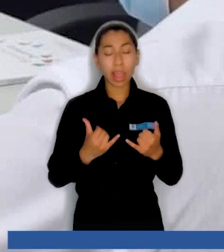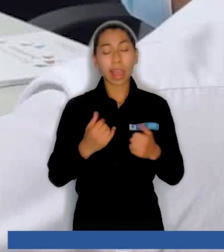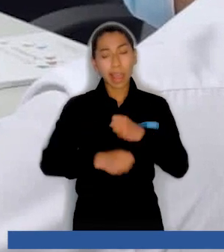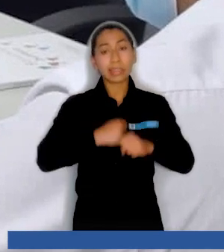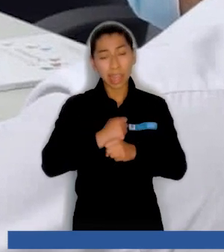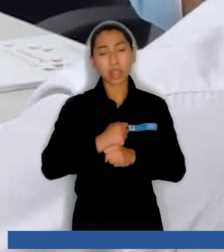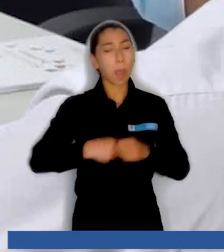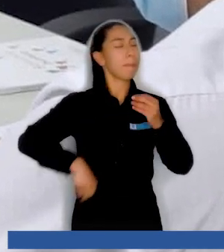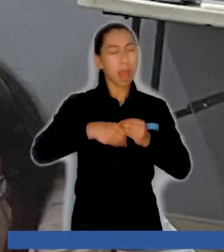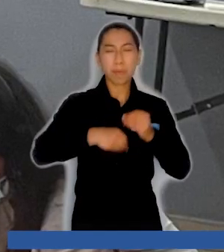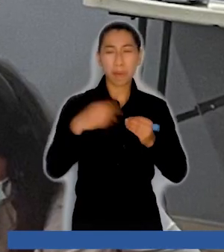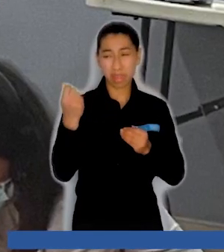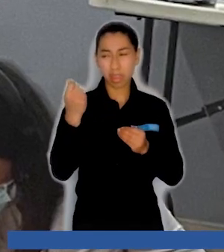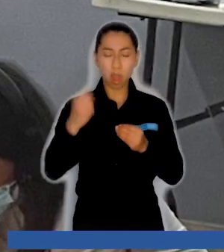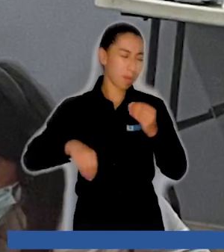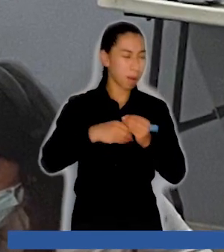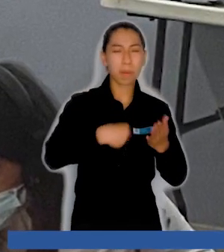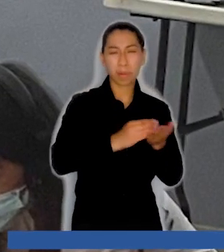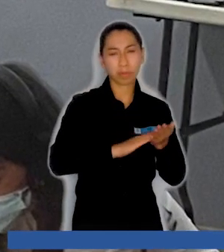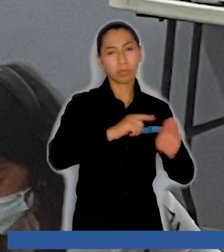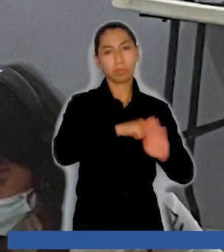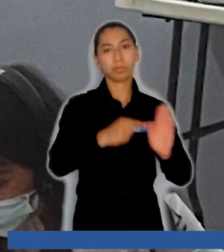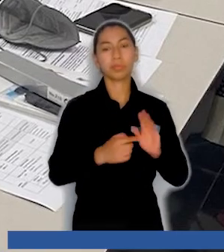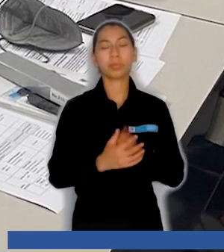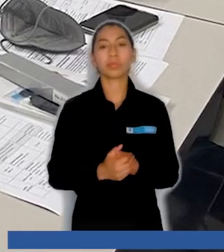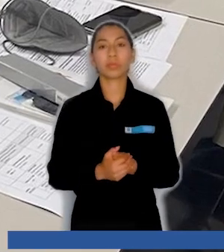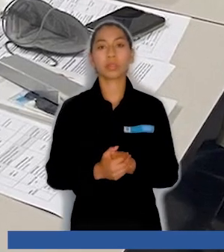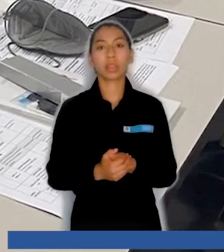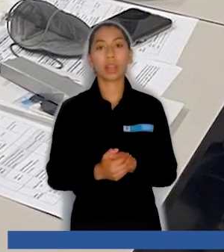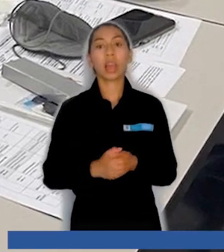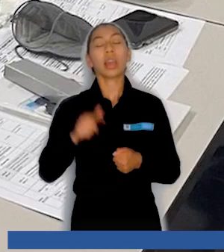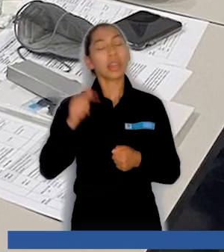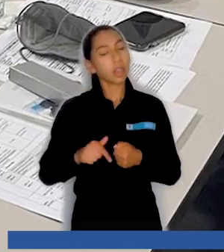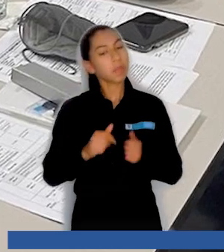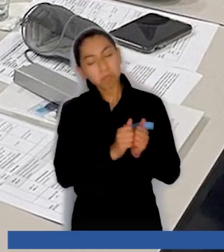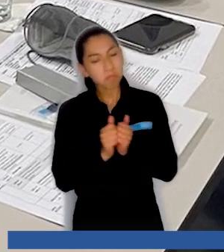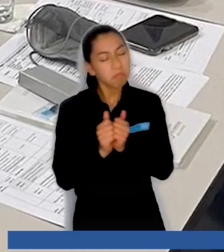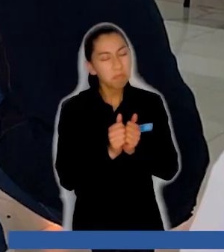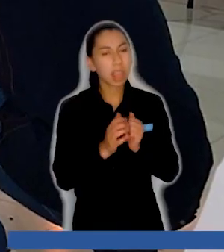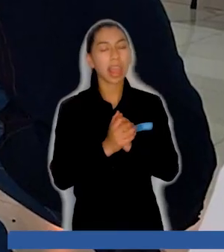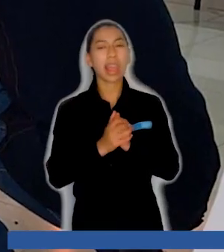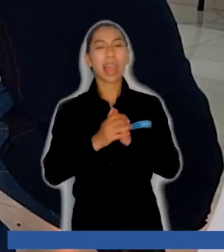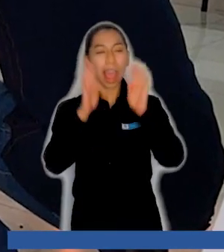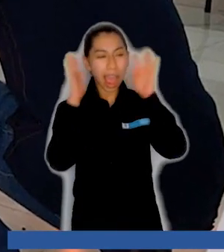implementación de la ley. Además, el funcionario destacó el trabajo adelantado bajo el componente de atención psicosocial.